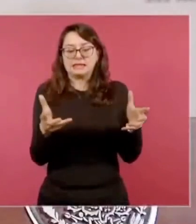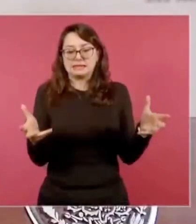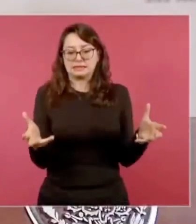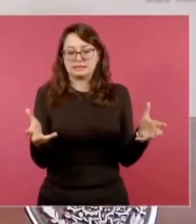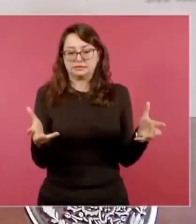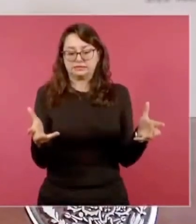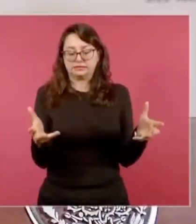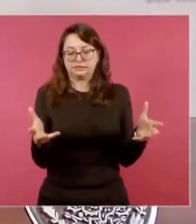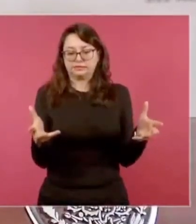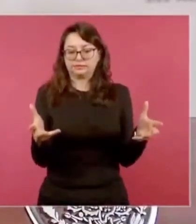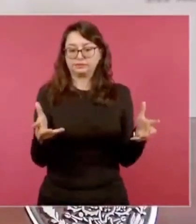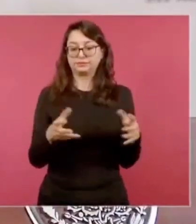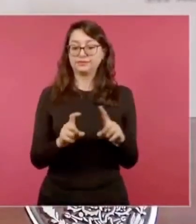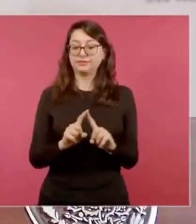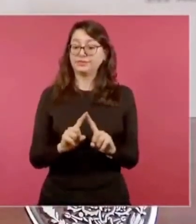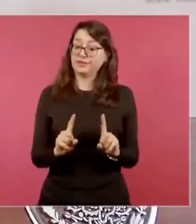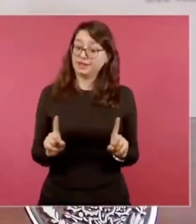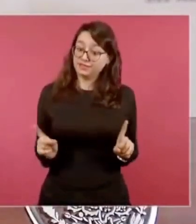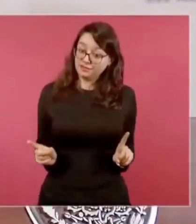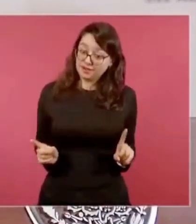Y el crecimiento,